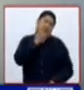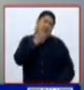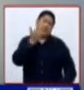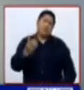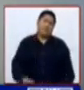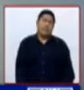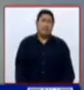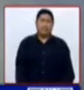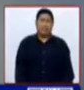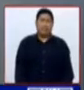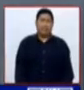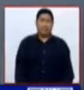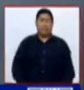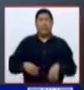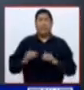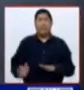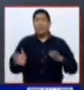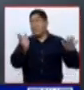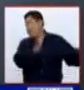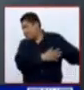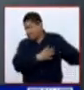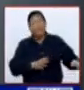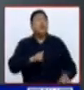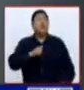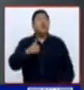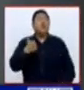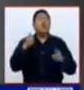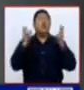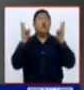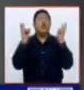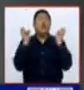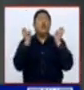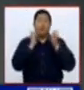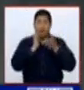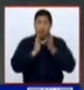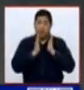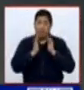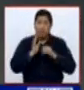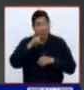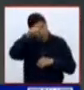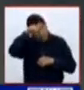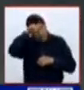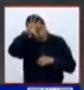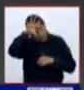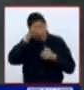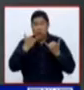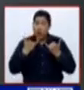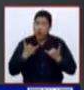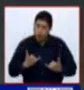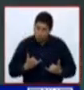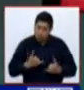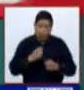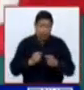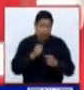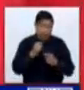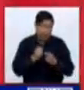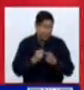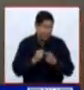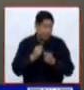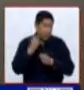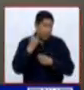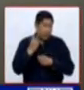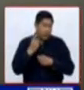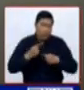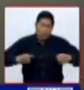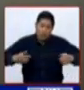alteña. Y bueno, también vamos a hablar acerca de otro tema. Vamos a irnos hasta Tarija porque hoy justamente ha habido